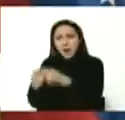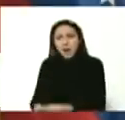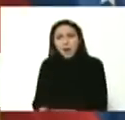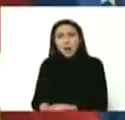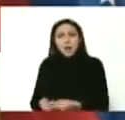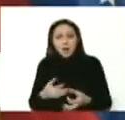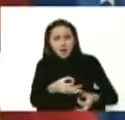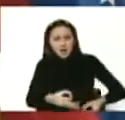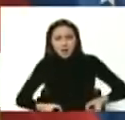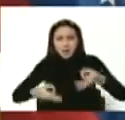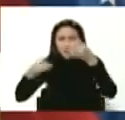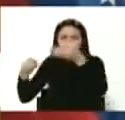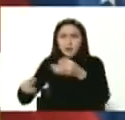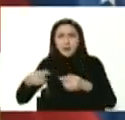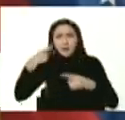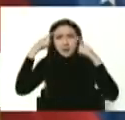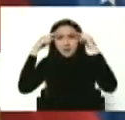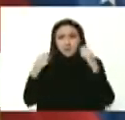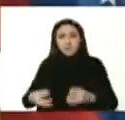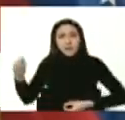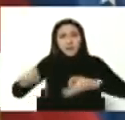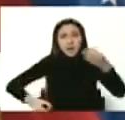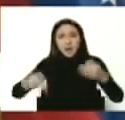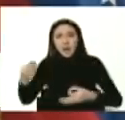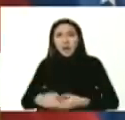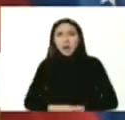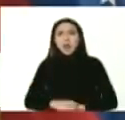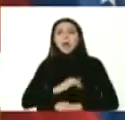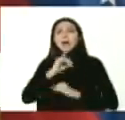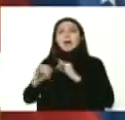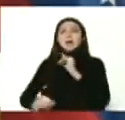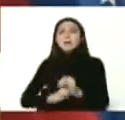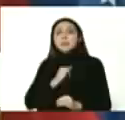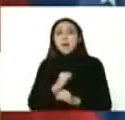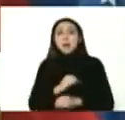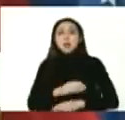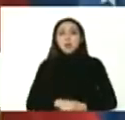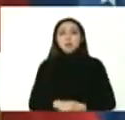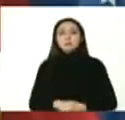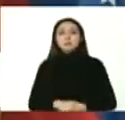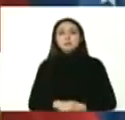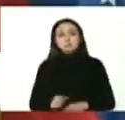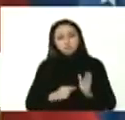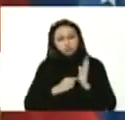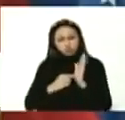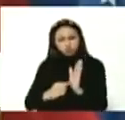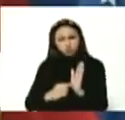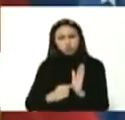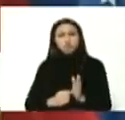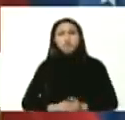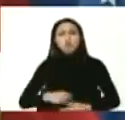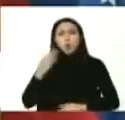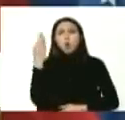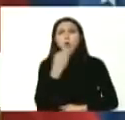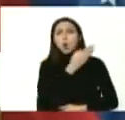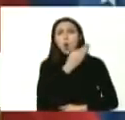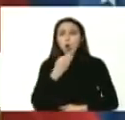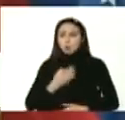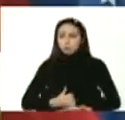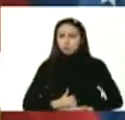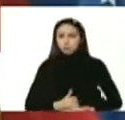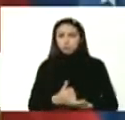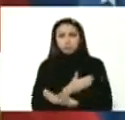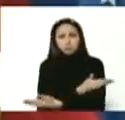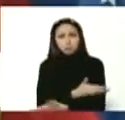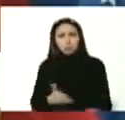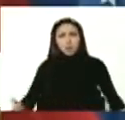informe ante la Fiscalía de la Corte Penal Internacional, como muestra de nuestro compromiso de colaboración con